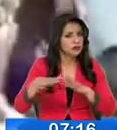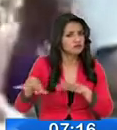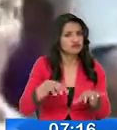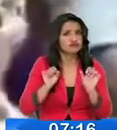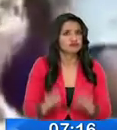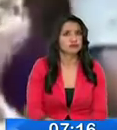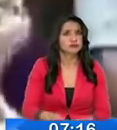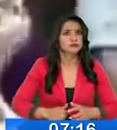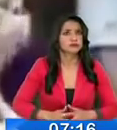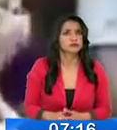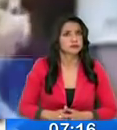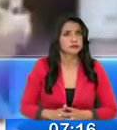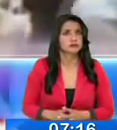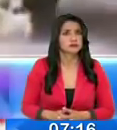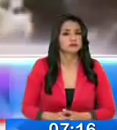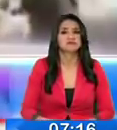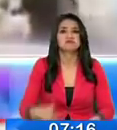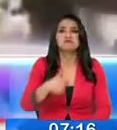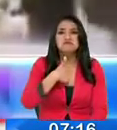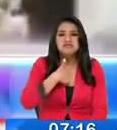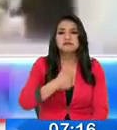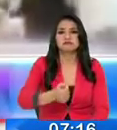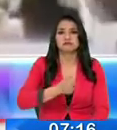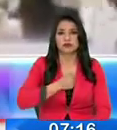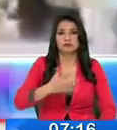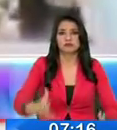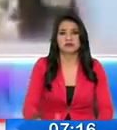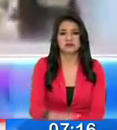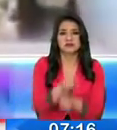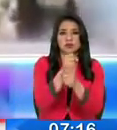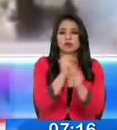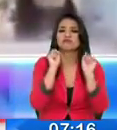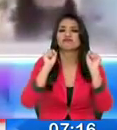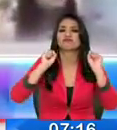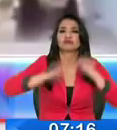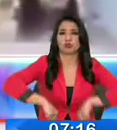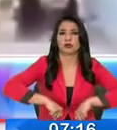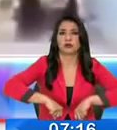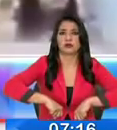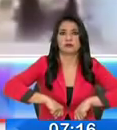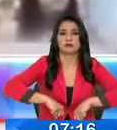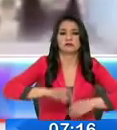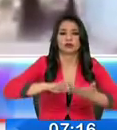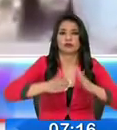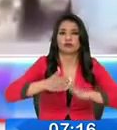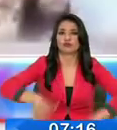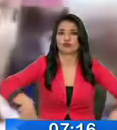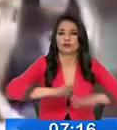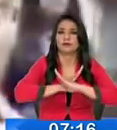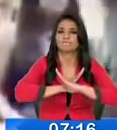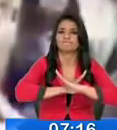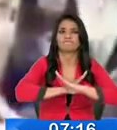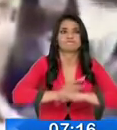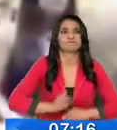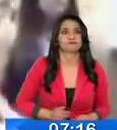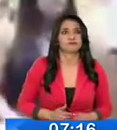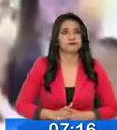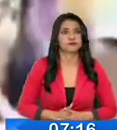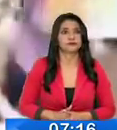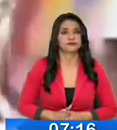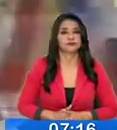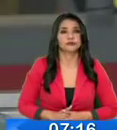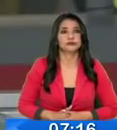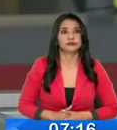Nuestra propia seguridad. Compañeros y compañeras desde nuestras comunidades. En Quito informó Iván